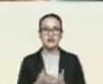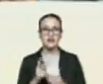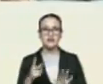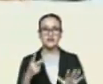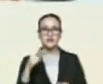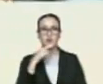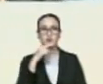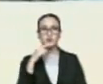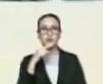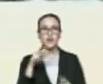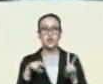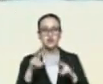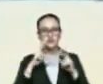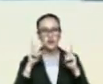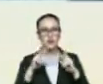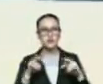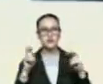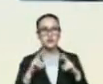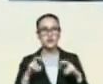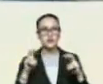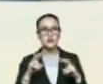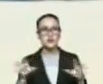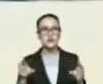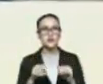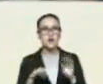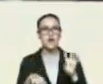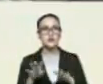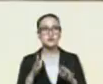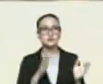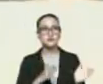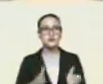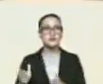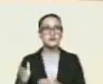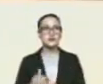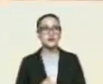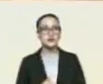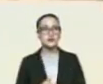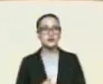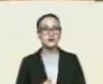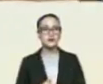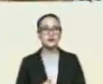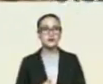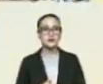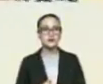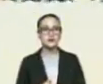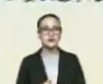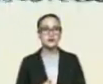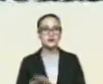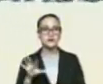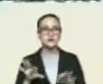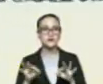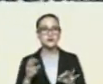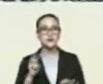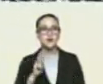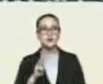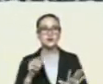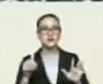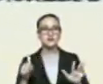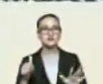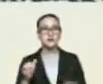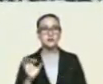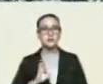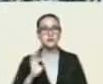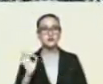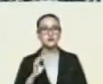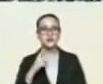de 12 auditorías de las 14 planificadas, lo que representa antes de la elección del